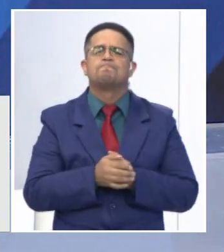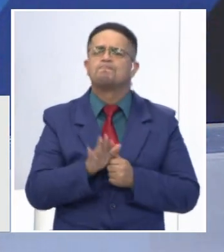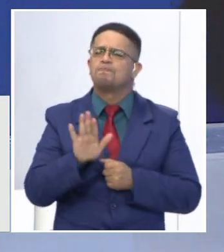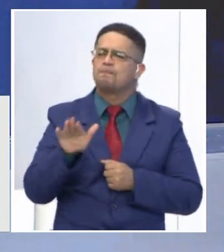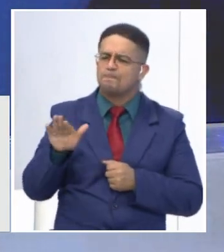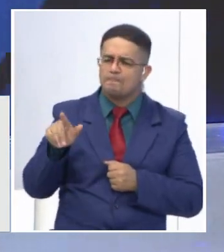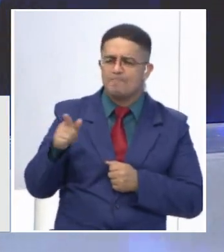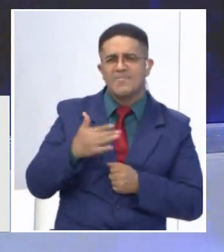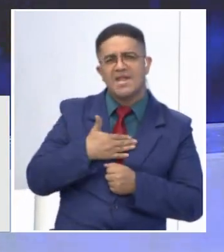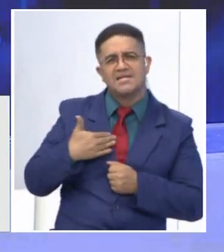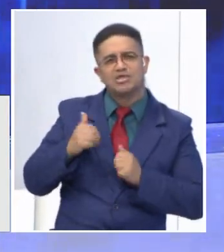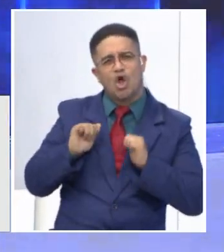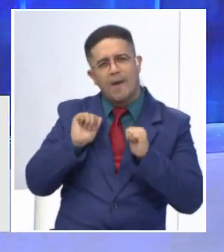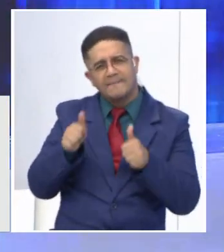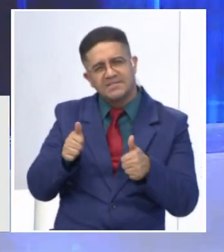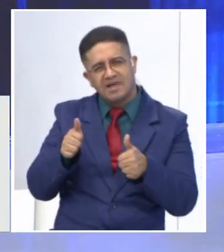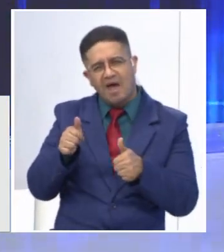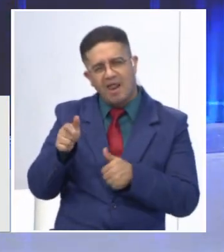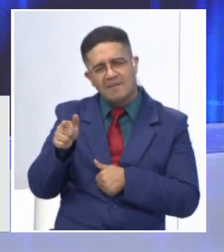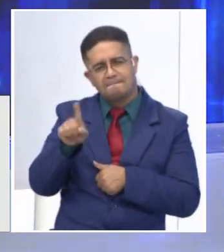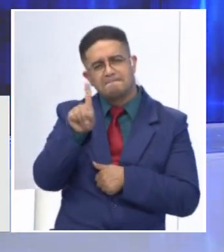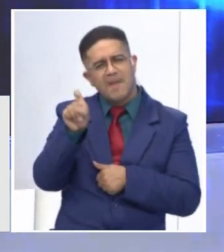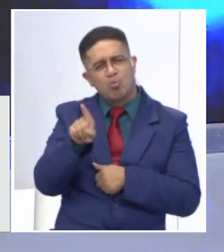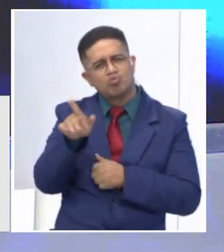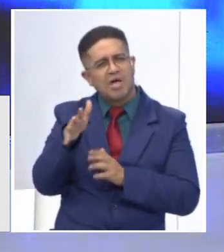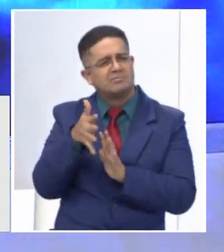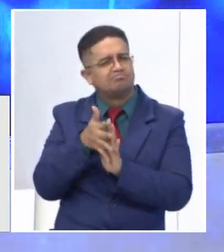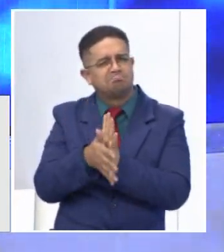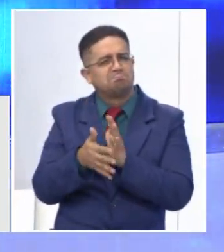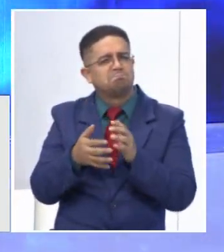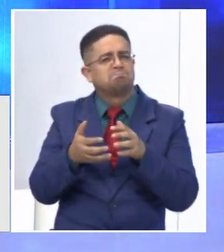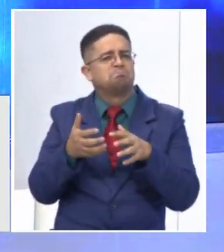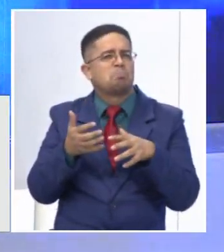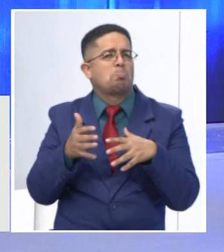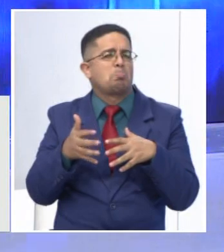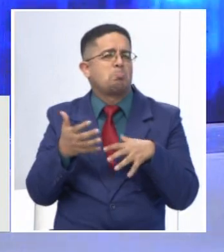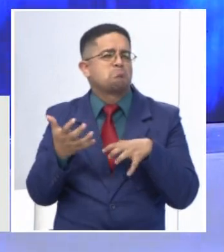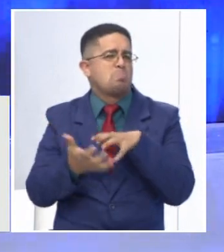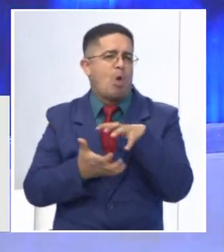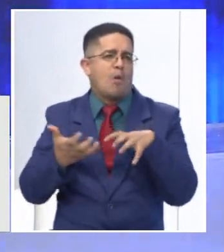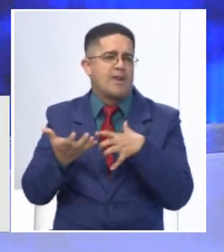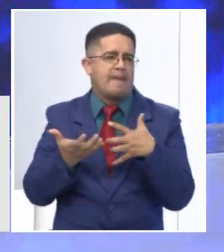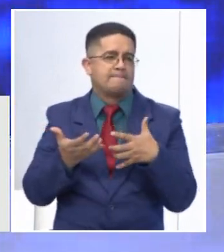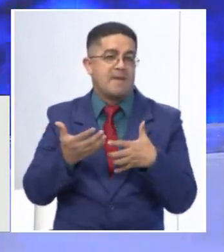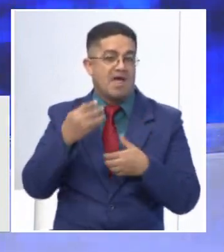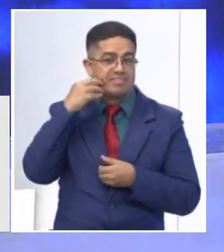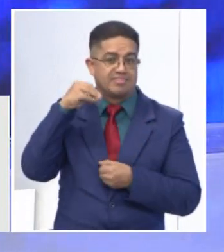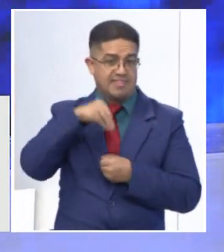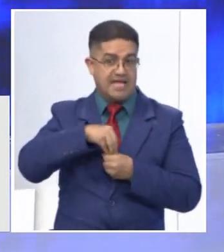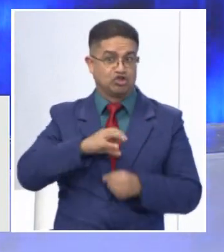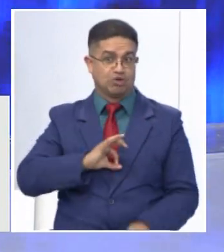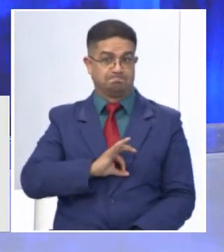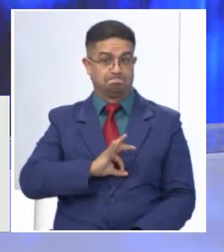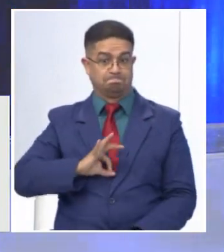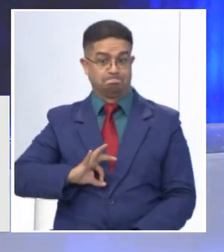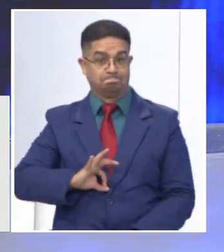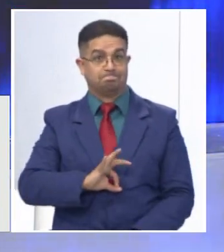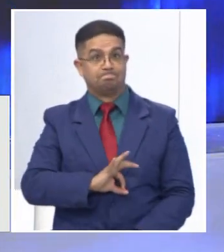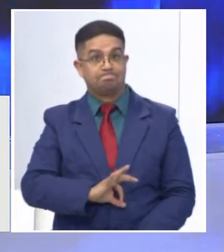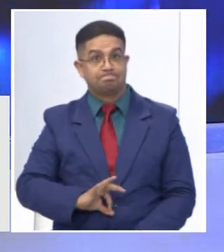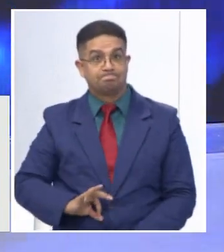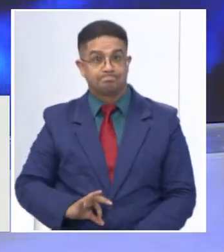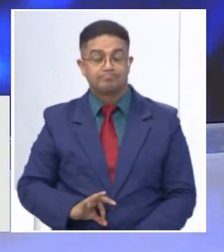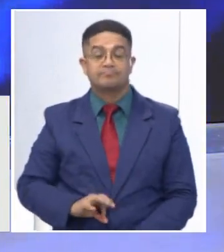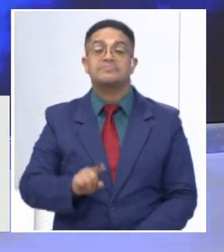quisiera que empezáramos hablando precisamente sobre esos trastornos, ¿no?, que pudiesen generarse en nuestro tracto digestivo y que pudiesen al